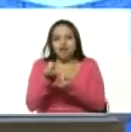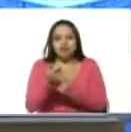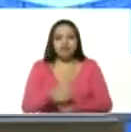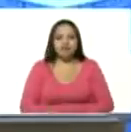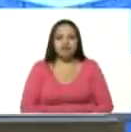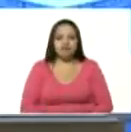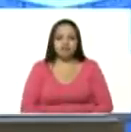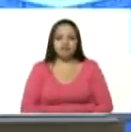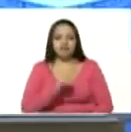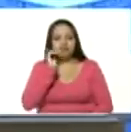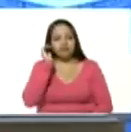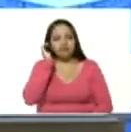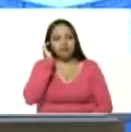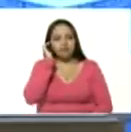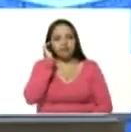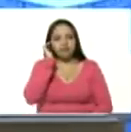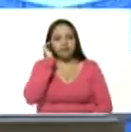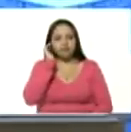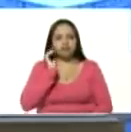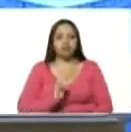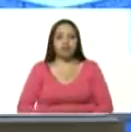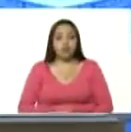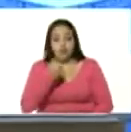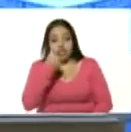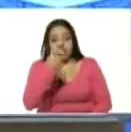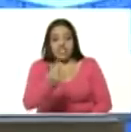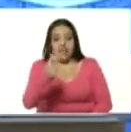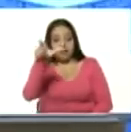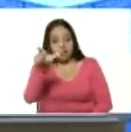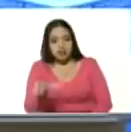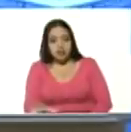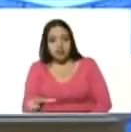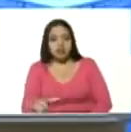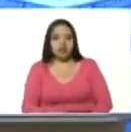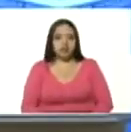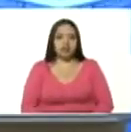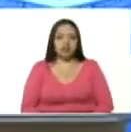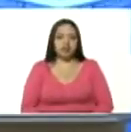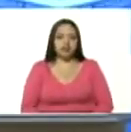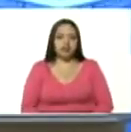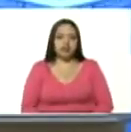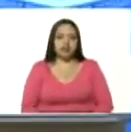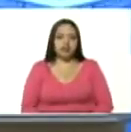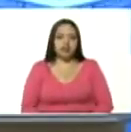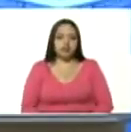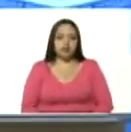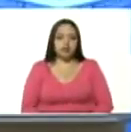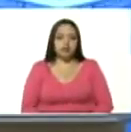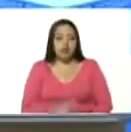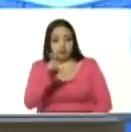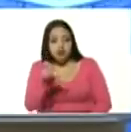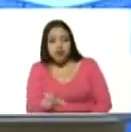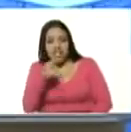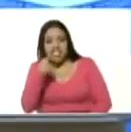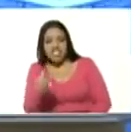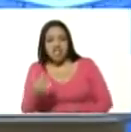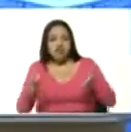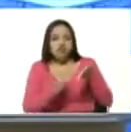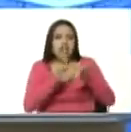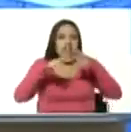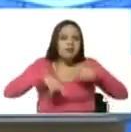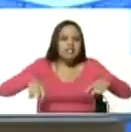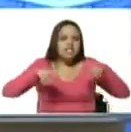Como diría aquel ya célebre personaje de Garganta Profunda, cuando se estaba dando la investigación de estos